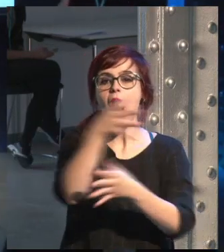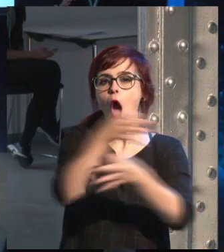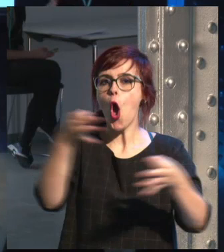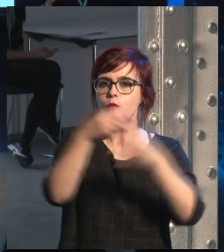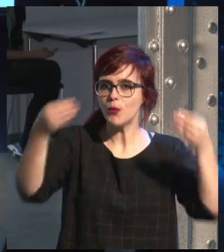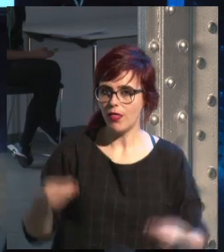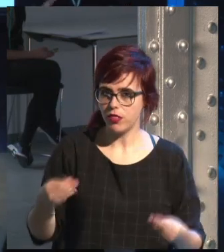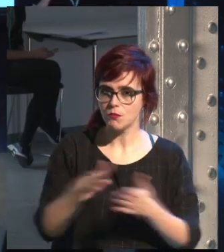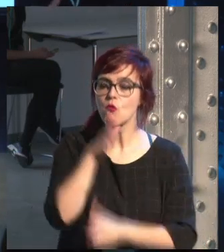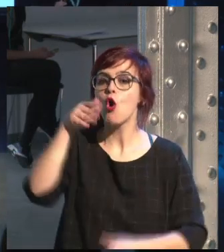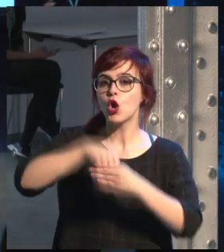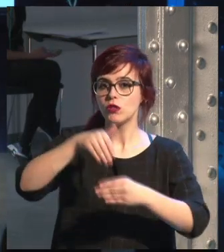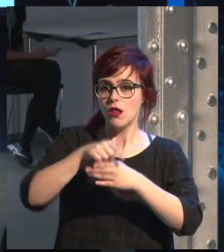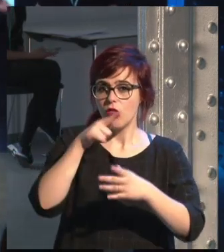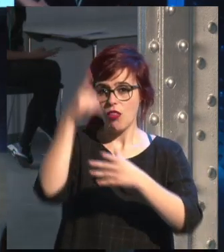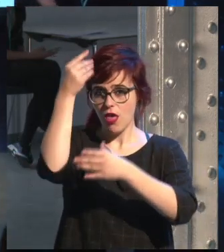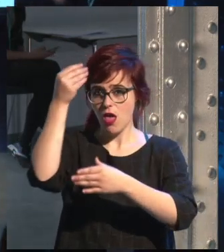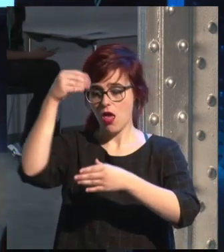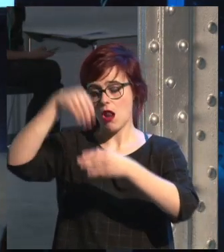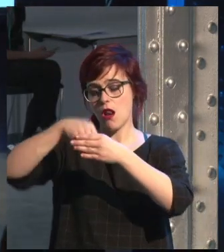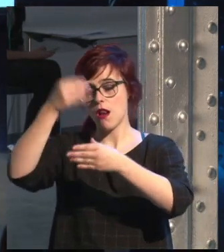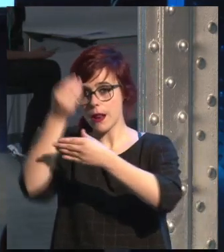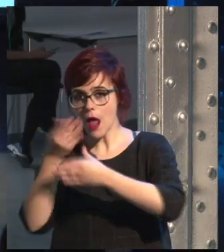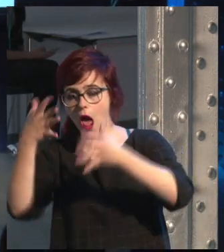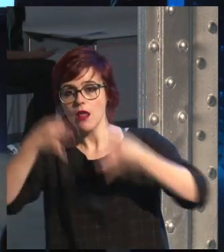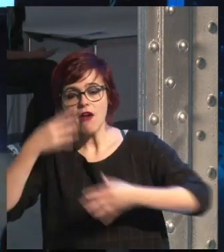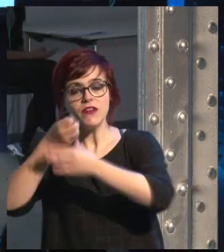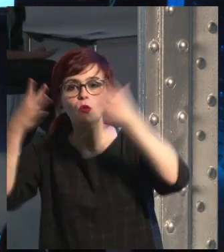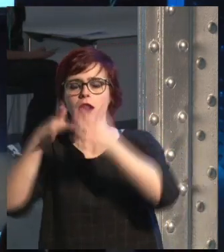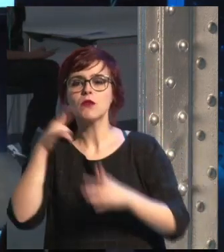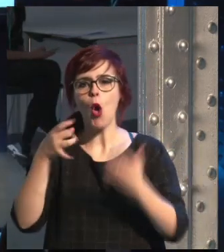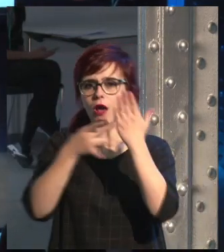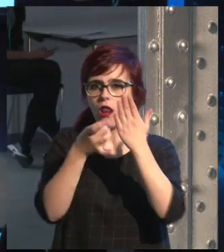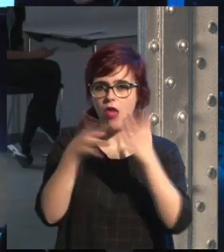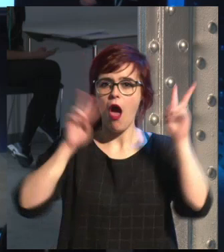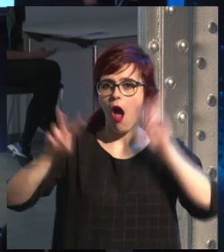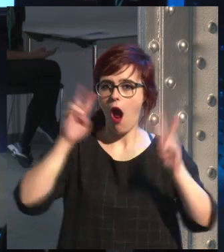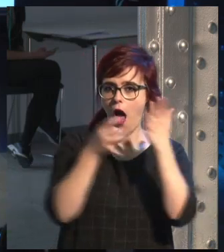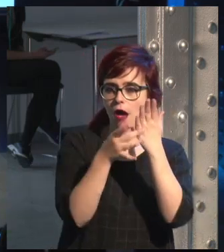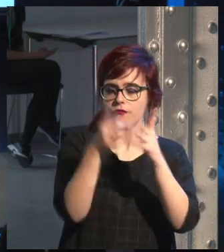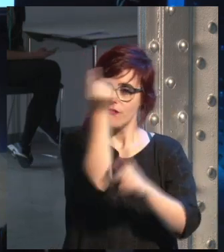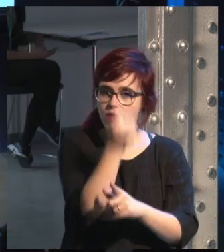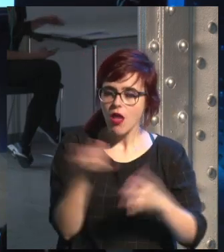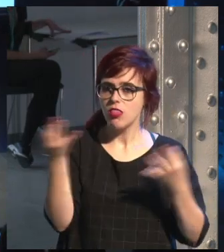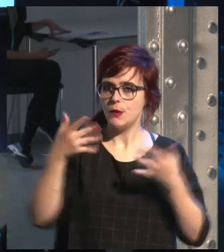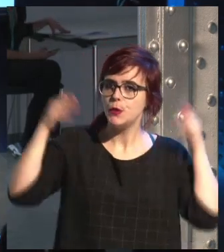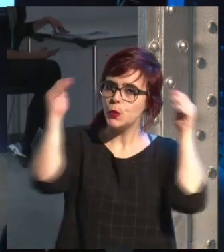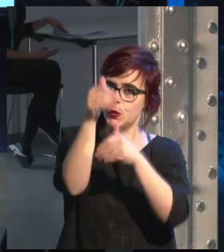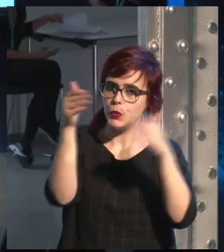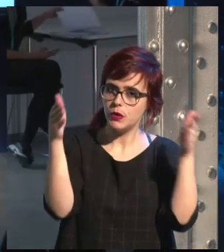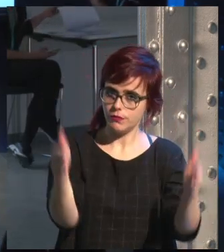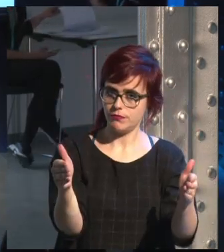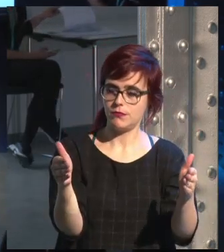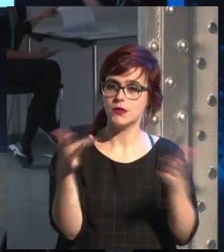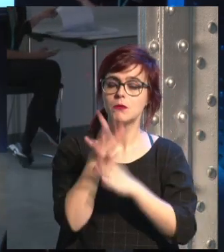es muy importante a la hora de crear contenido para red virtual de alta resolución gráfica, como estás hablando aquí. Porque, como pone